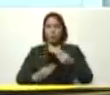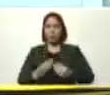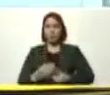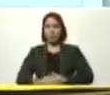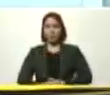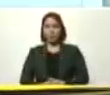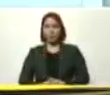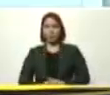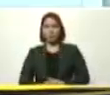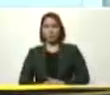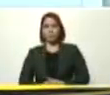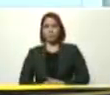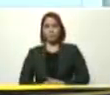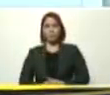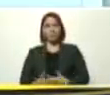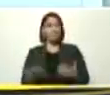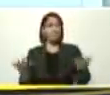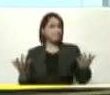¿verdad? ¿Ah?